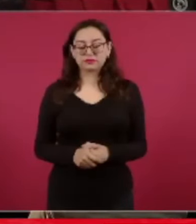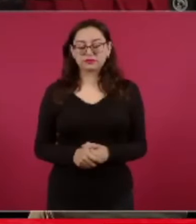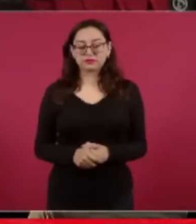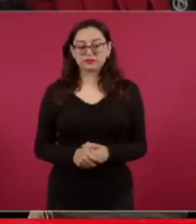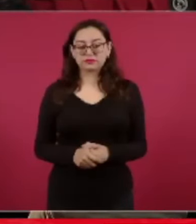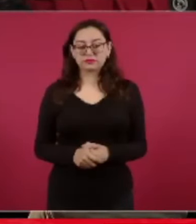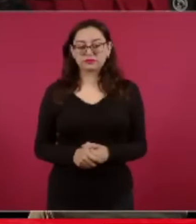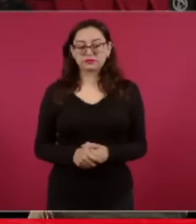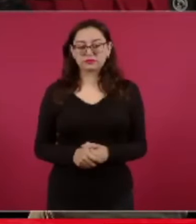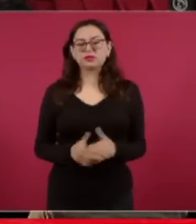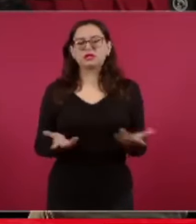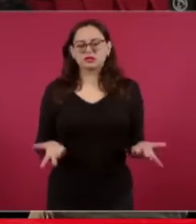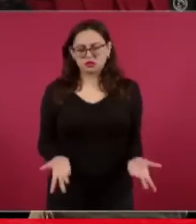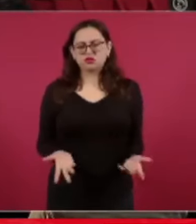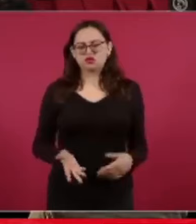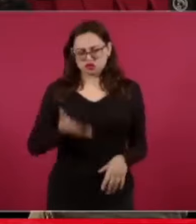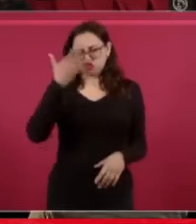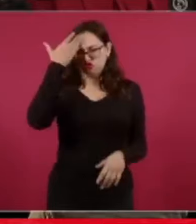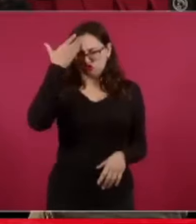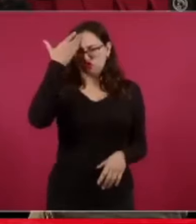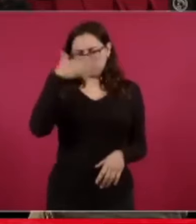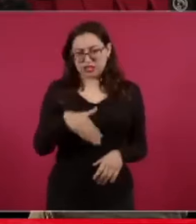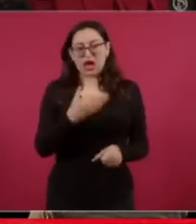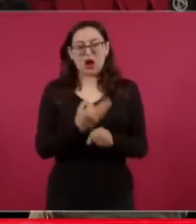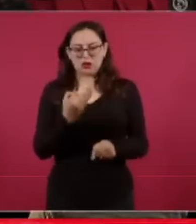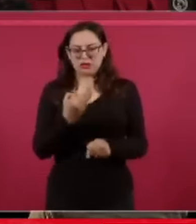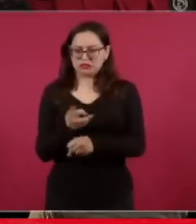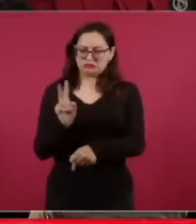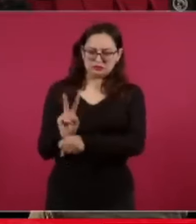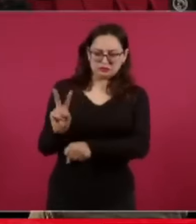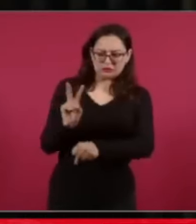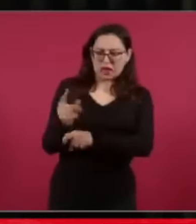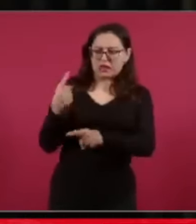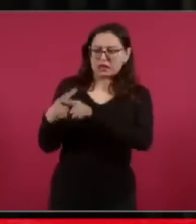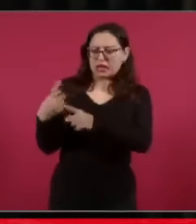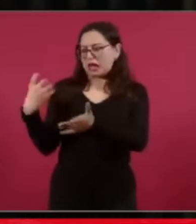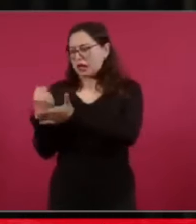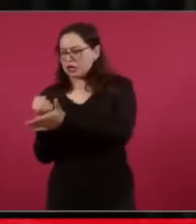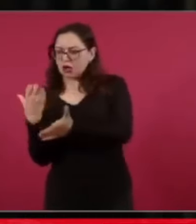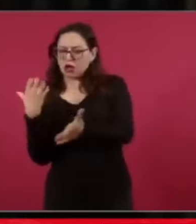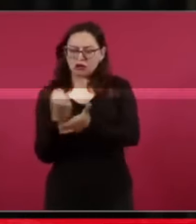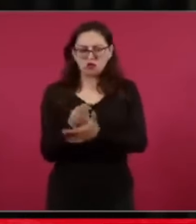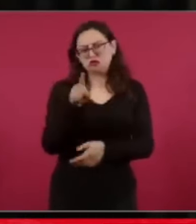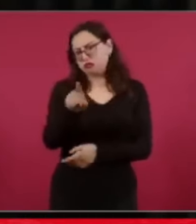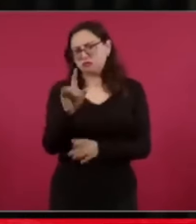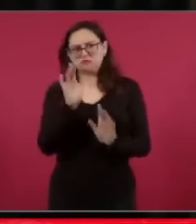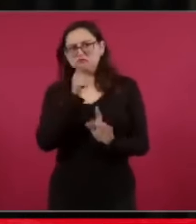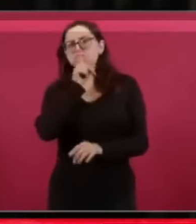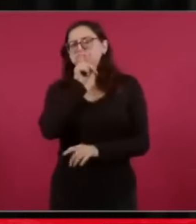que se conozcan los resultados definitivos y que salgan las actas, ¿no? El pronunciamiento que ha dicho, pero yo quisiera